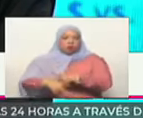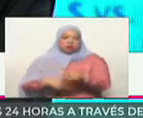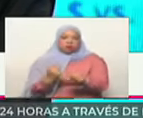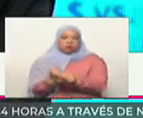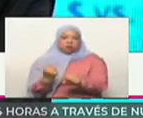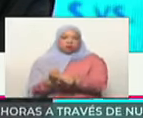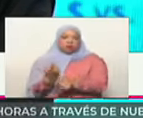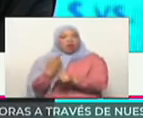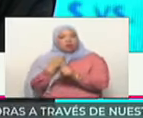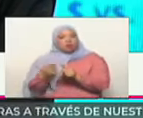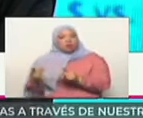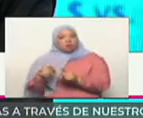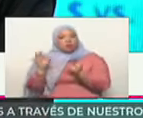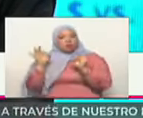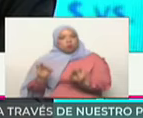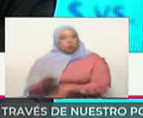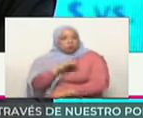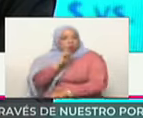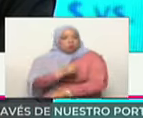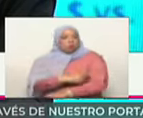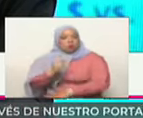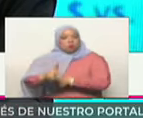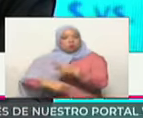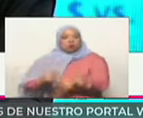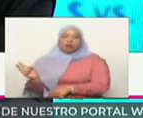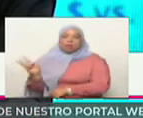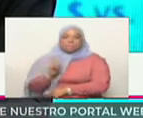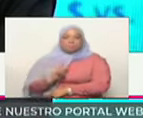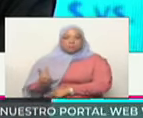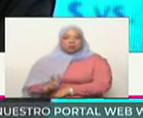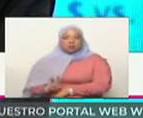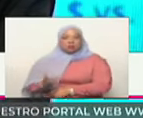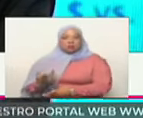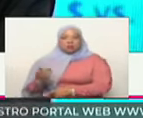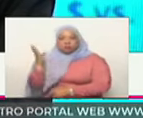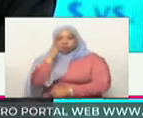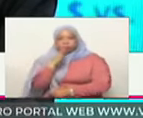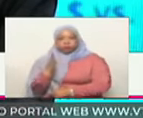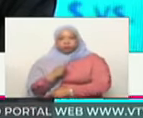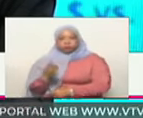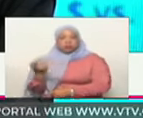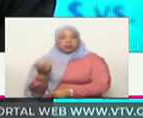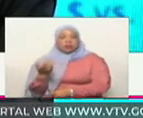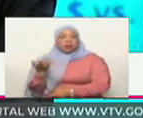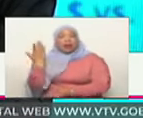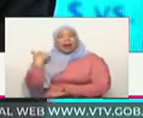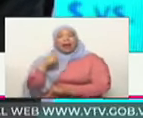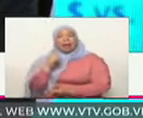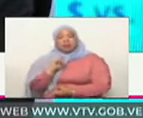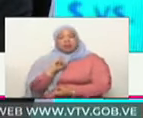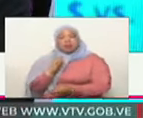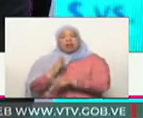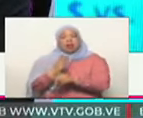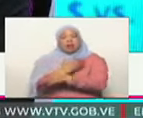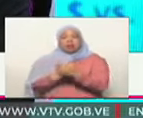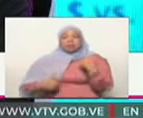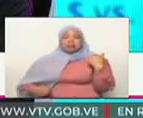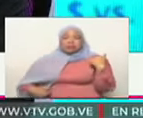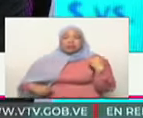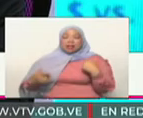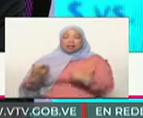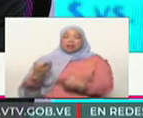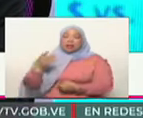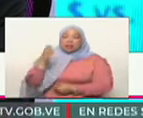la alternativa a las fuerzas populares y progresistas en Brasil es el fascismo, es Bolsonaro. Y ya le hemos visto la cara a